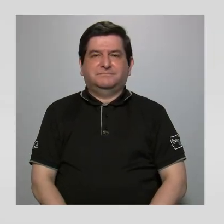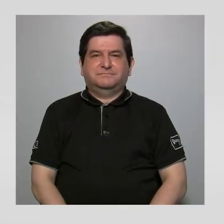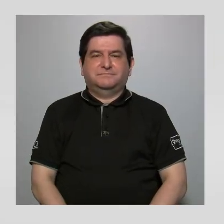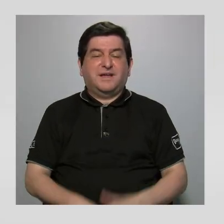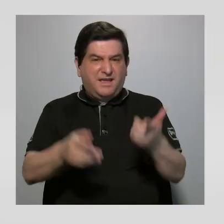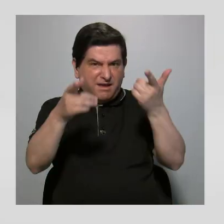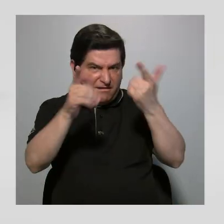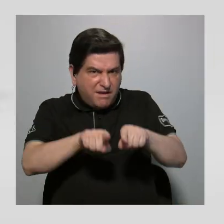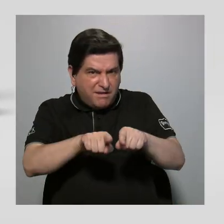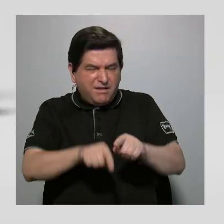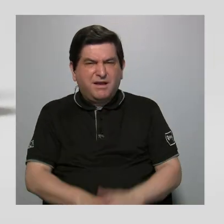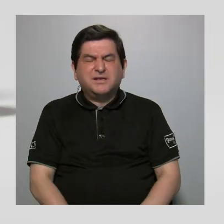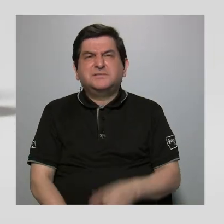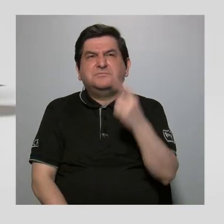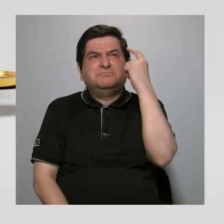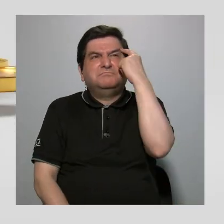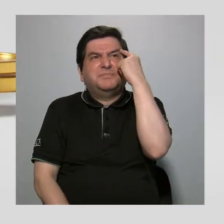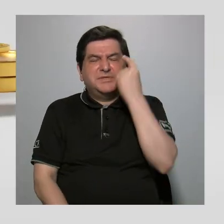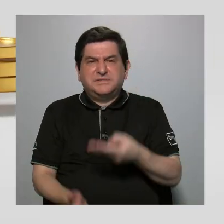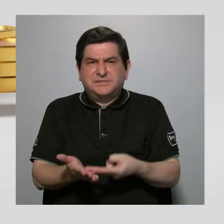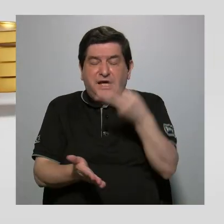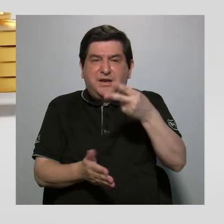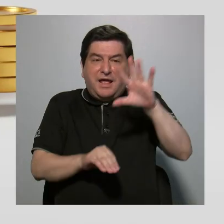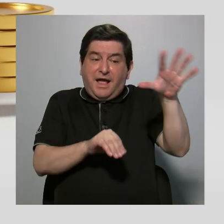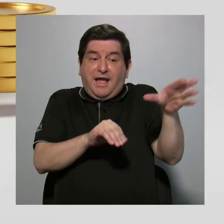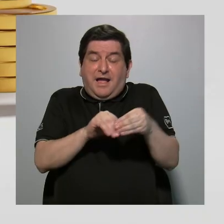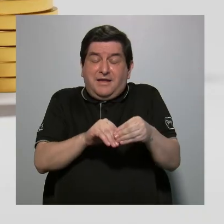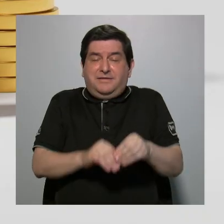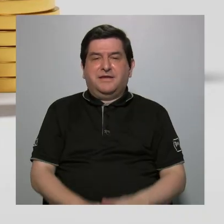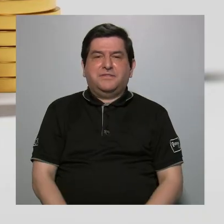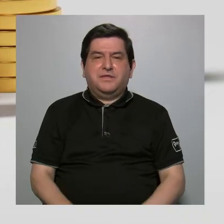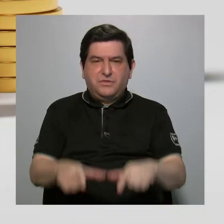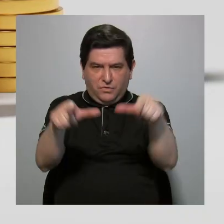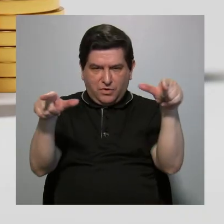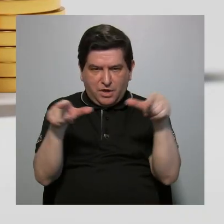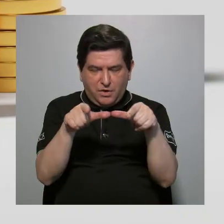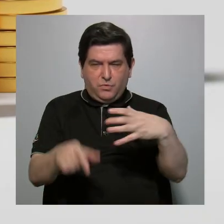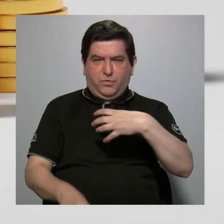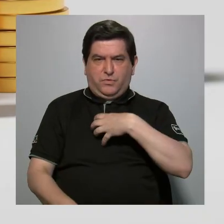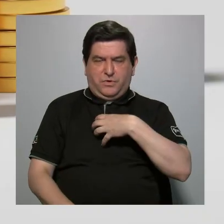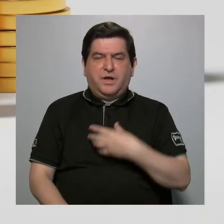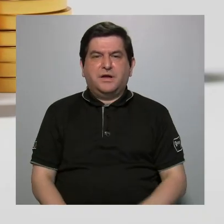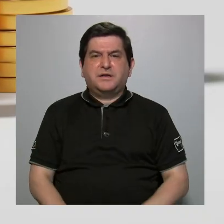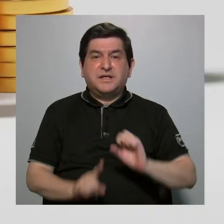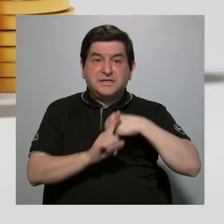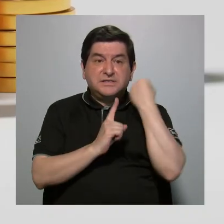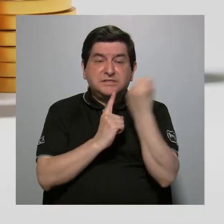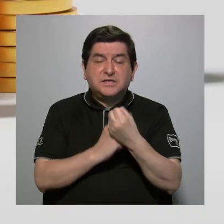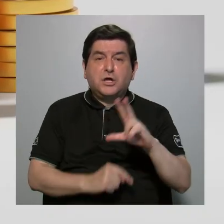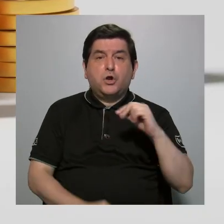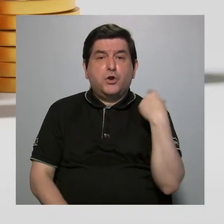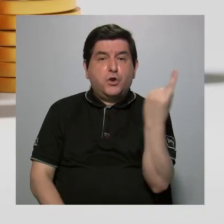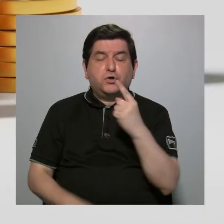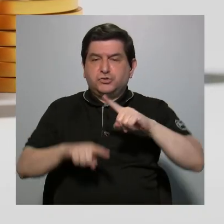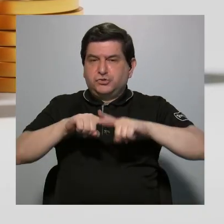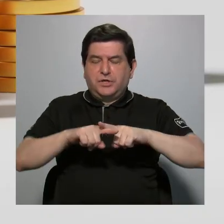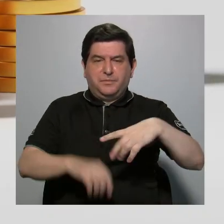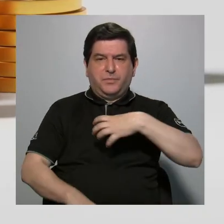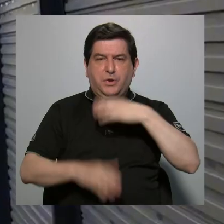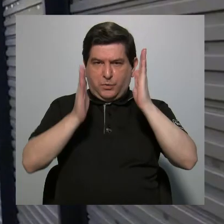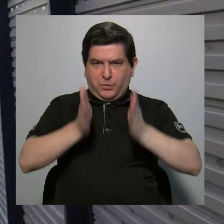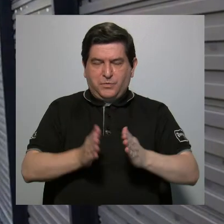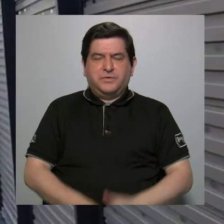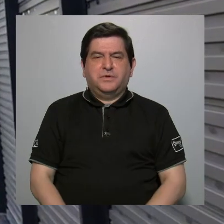En este caso, se podría considerar como un valor extra que se suma a una propiedad debido a circunstancias que no siempre dependen del